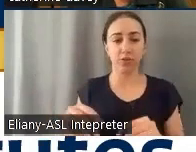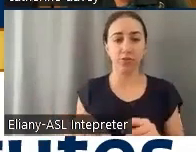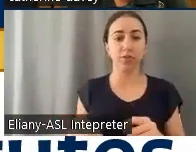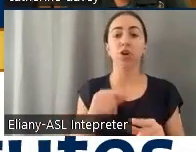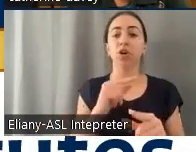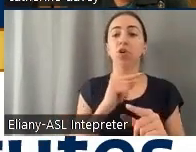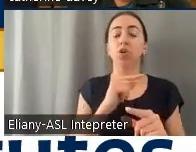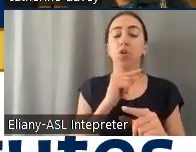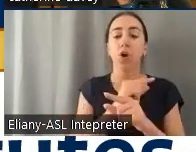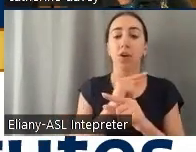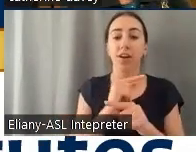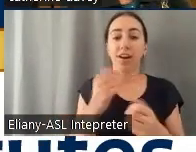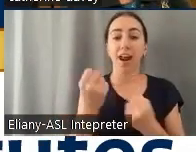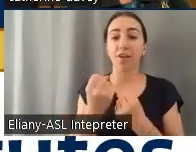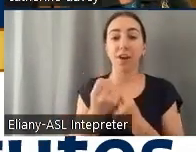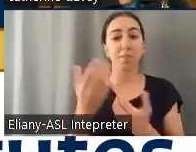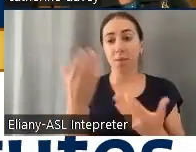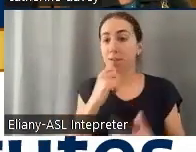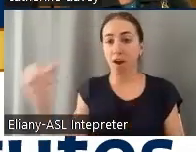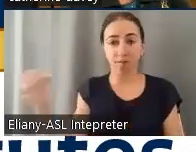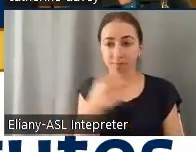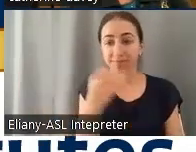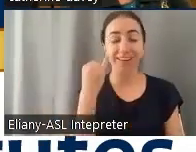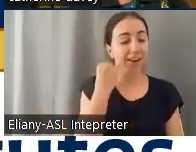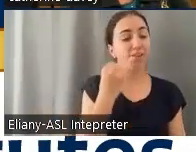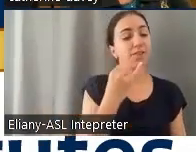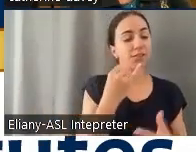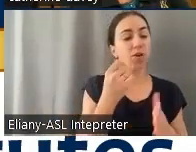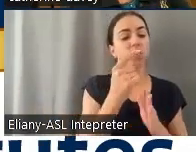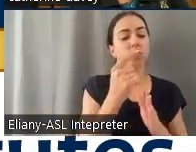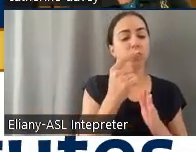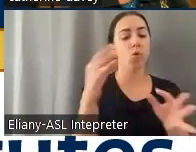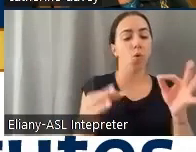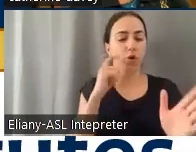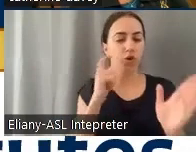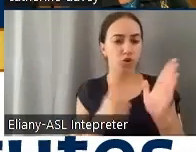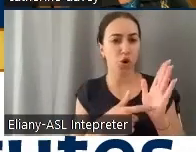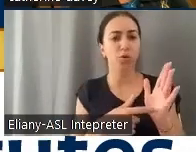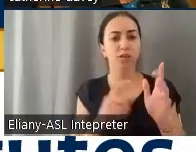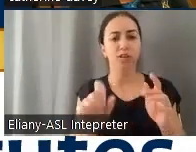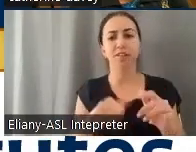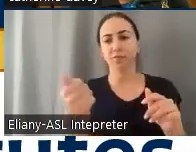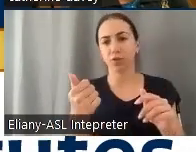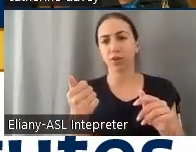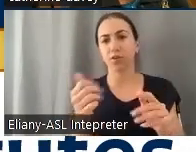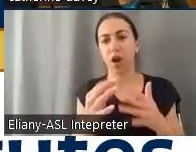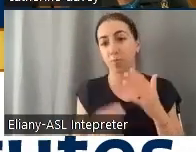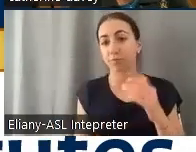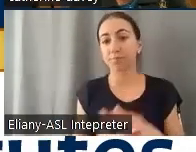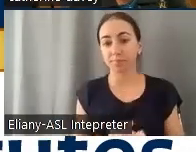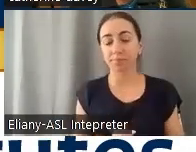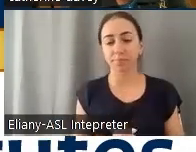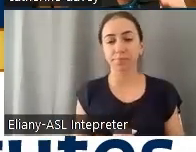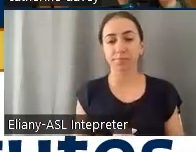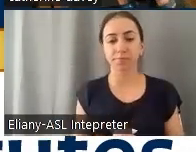salud. La ley es muy clara. Y aquí dice, el defensor tutelar no debe ser apuntado si los tribunales muestran que la